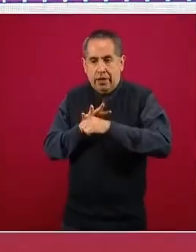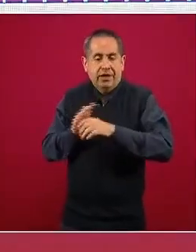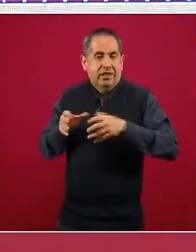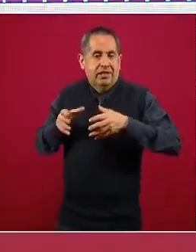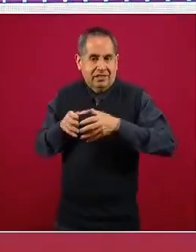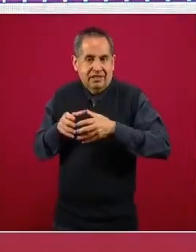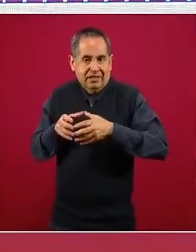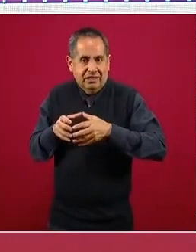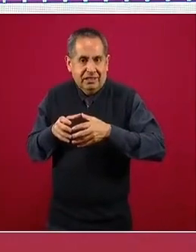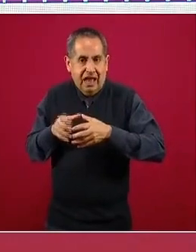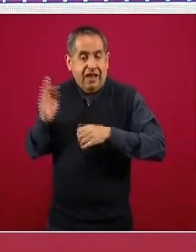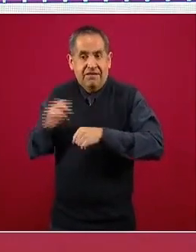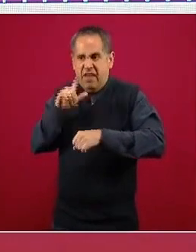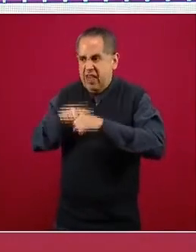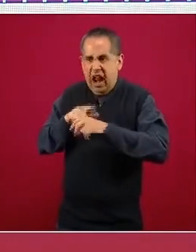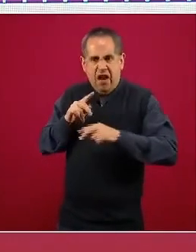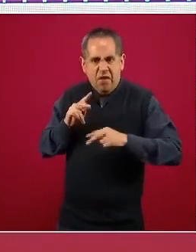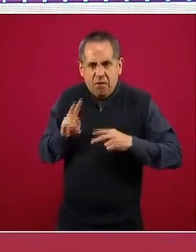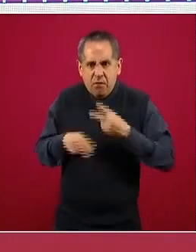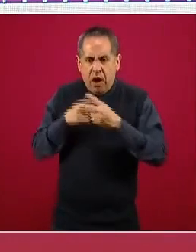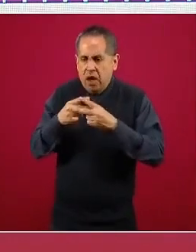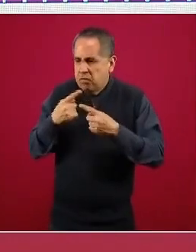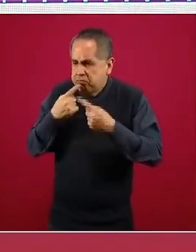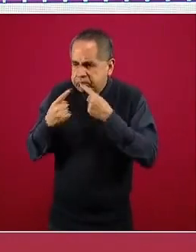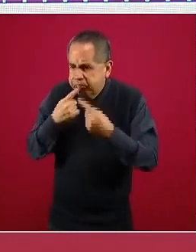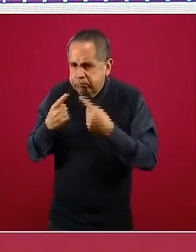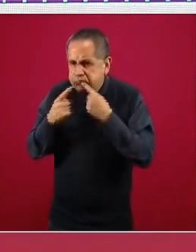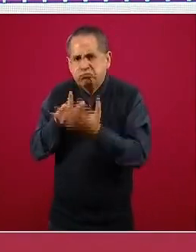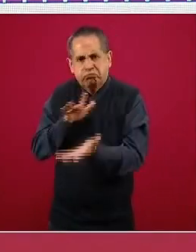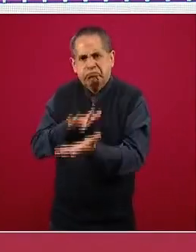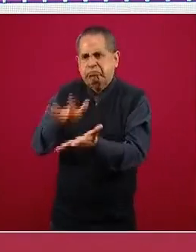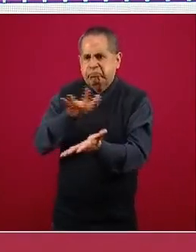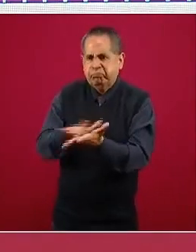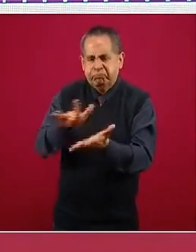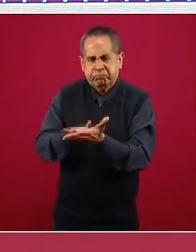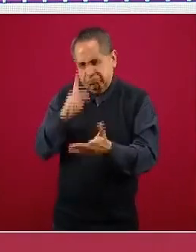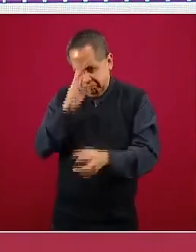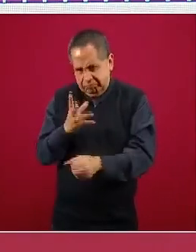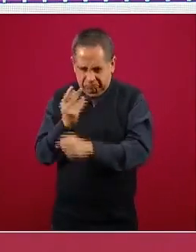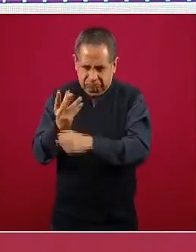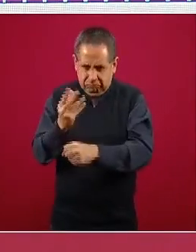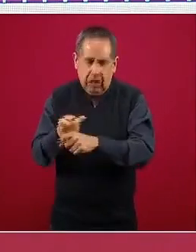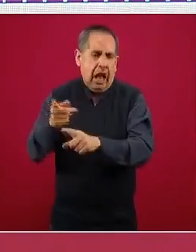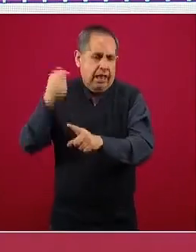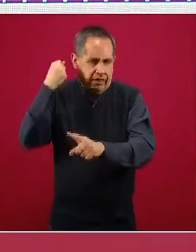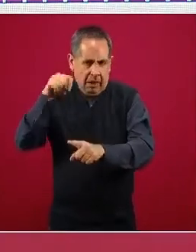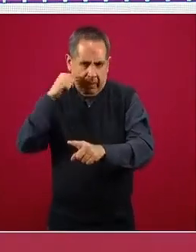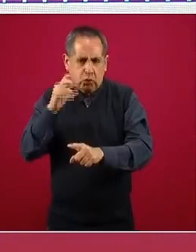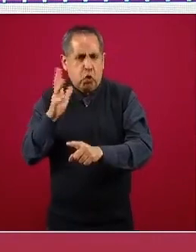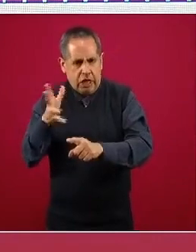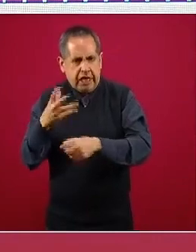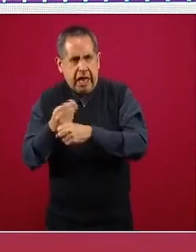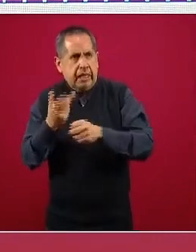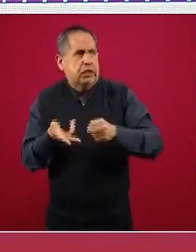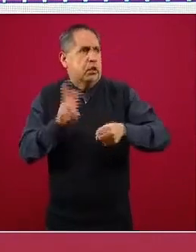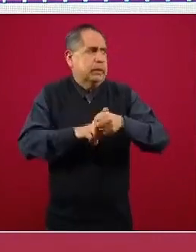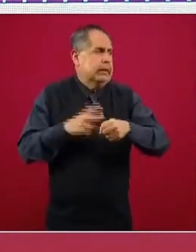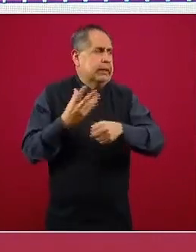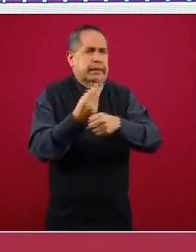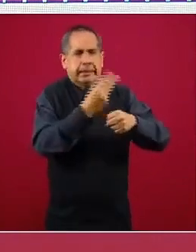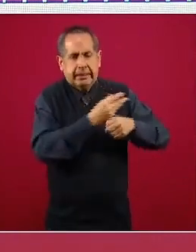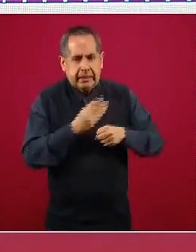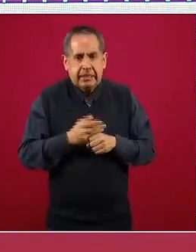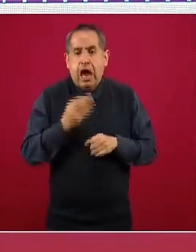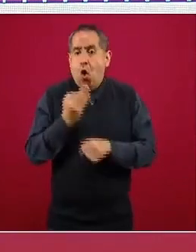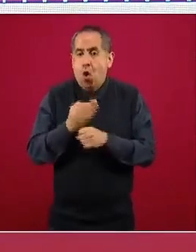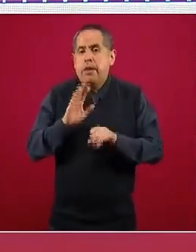las instituciones federales nos dimos a la tarea de apoyar los esfuerzos que ya estaba haciendo el gobierno de Tabasco y